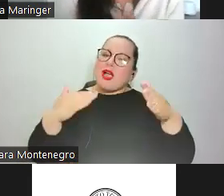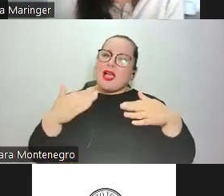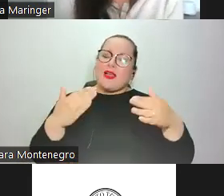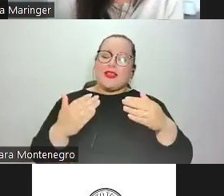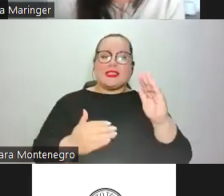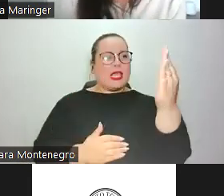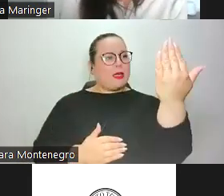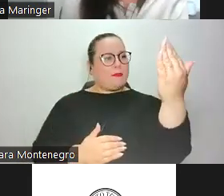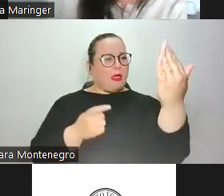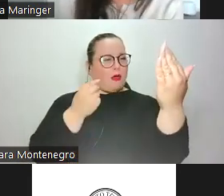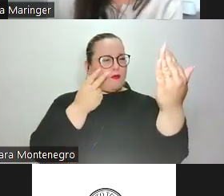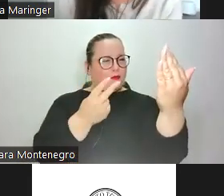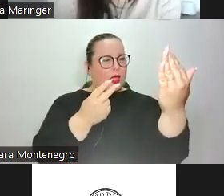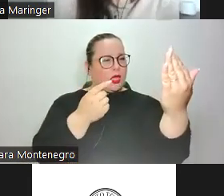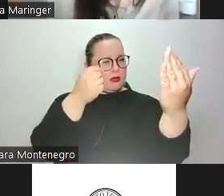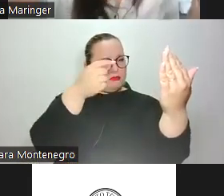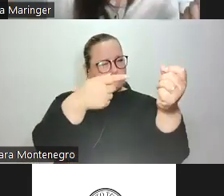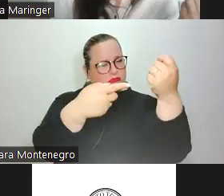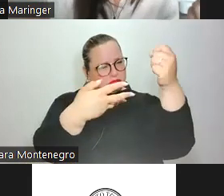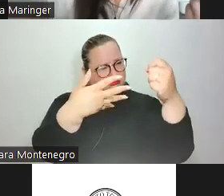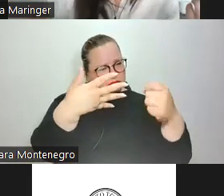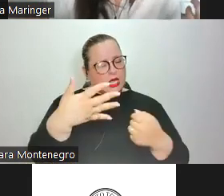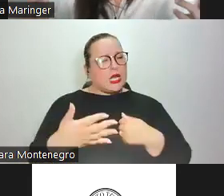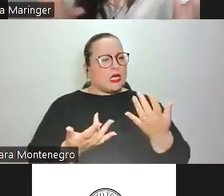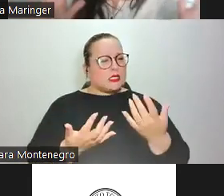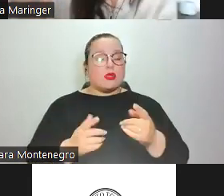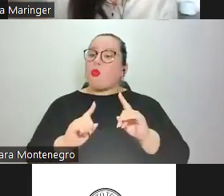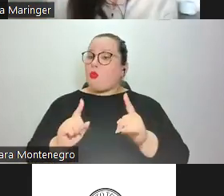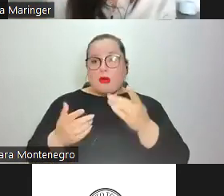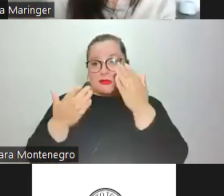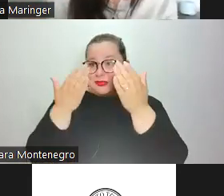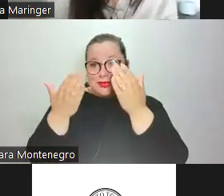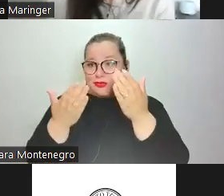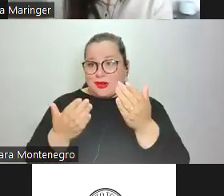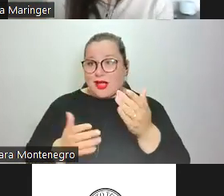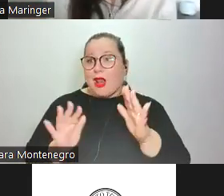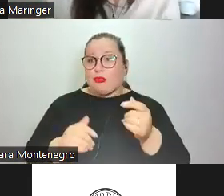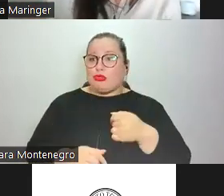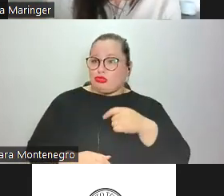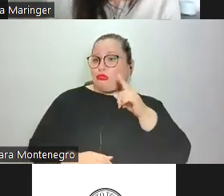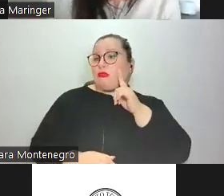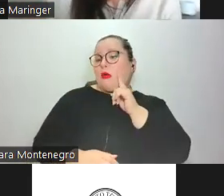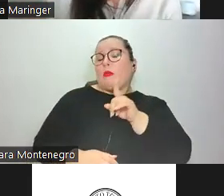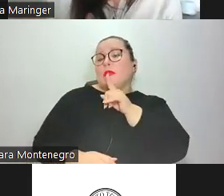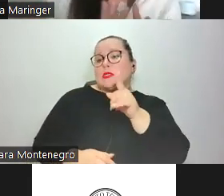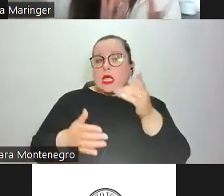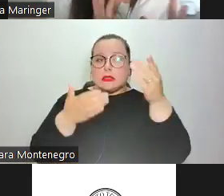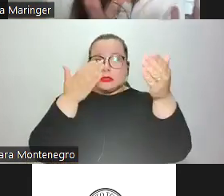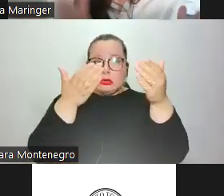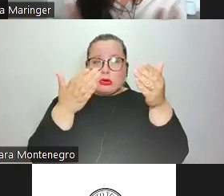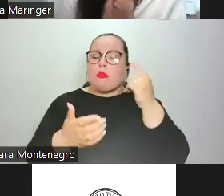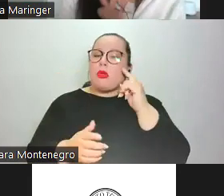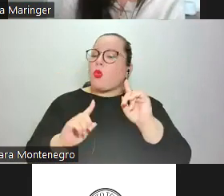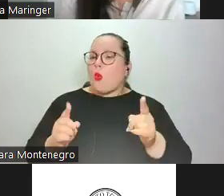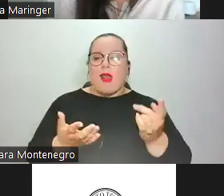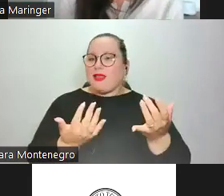ir reflejando eso, y todos lo necesitamos, nosotros también como psicólogas. Nosotros no porque seamos especialistas no lo vamos a necesitar. Todos necesitamos